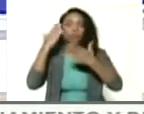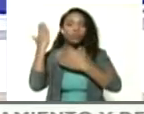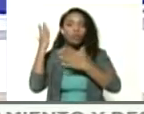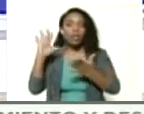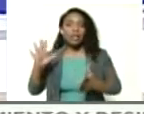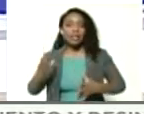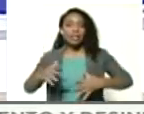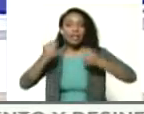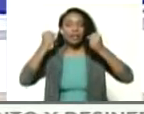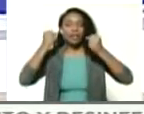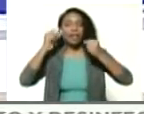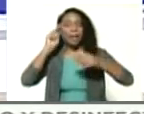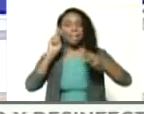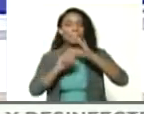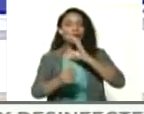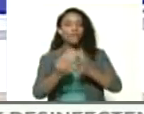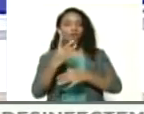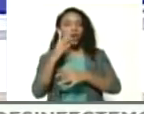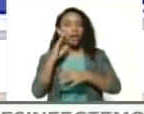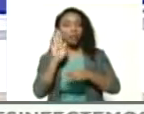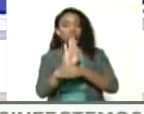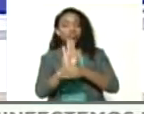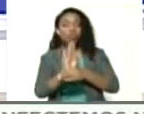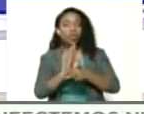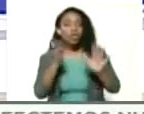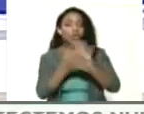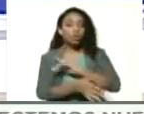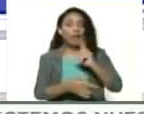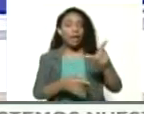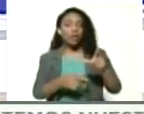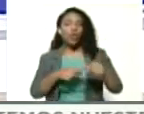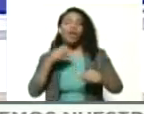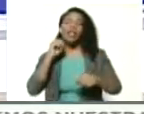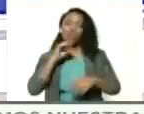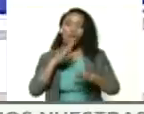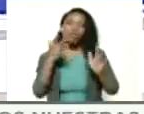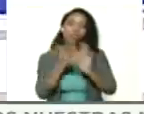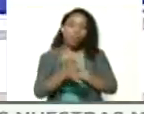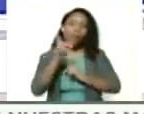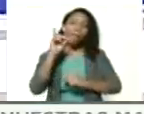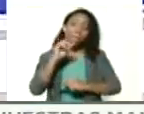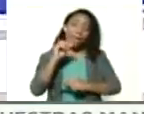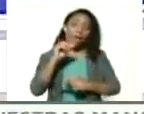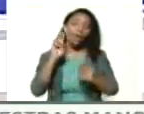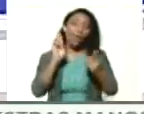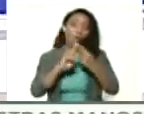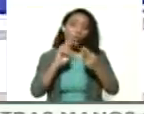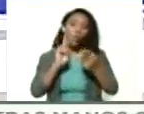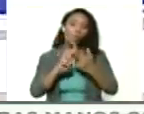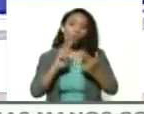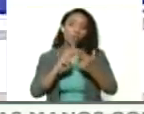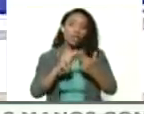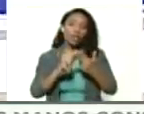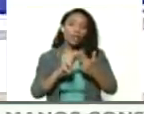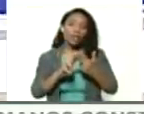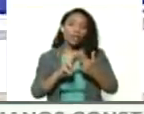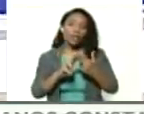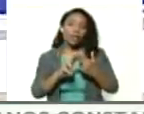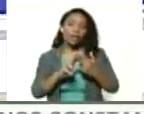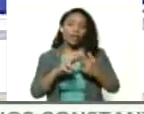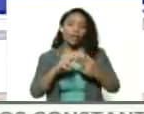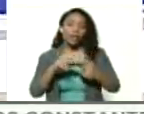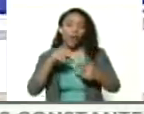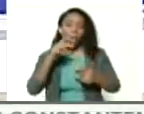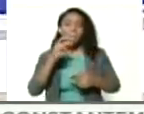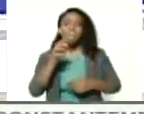rescate del Palacio de Miraflores. Sobre esto hay historias también que se conocen, ¿no? Padrino conoce todo